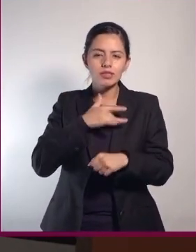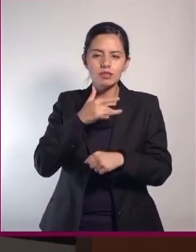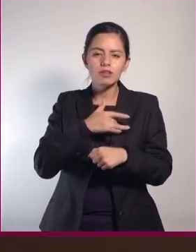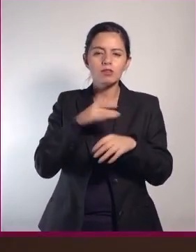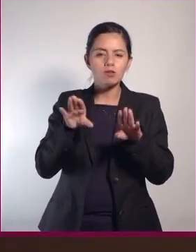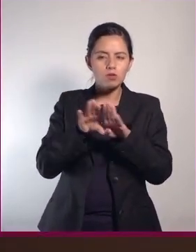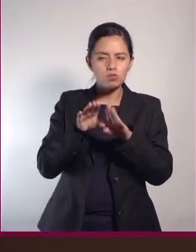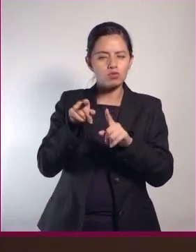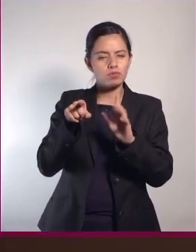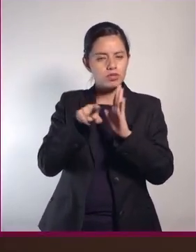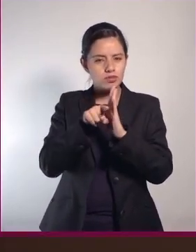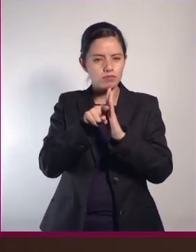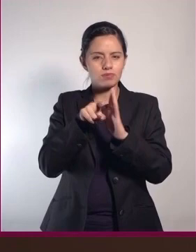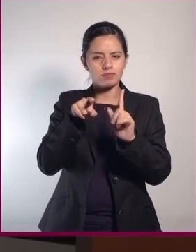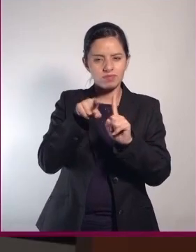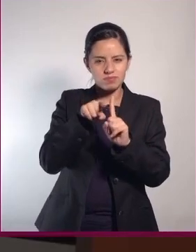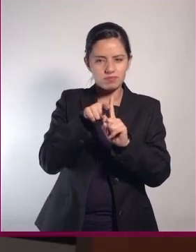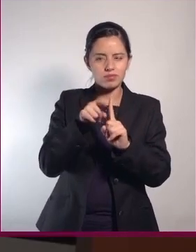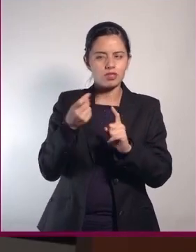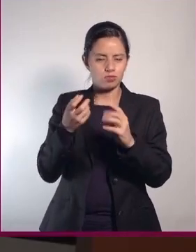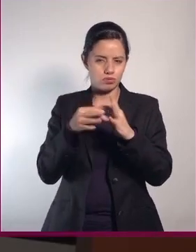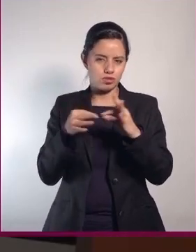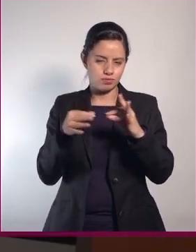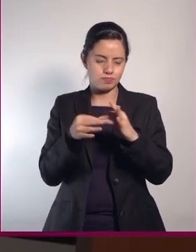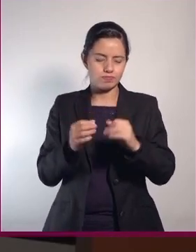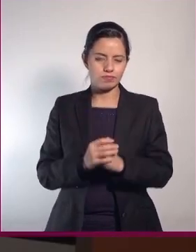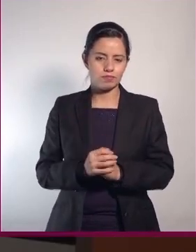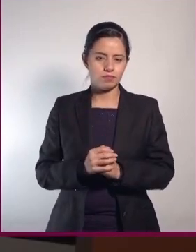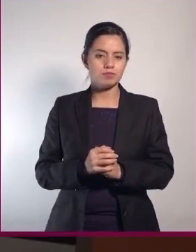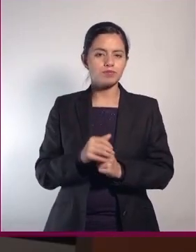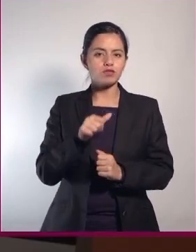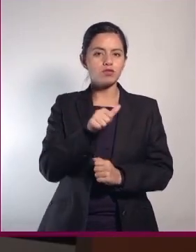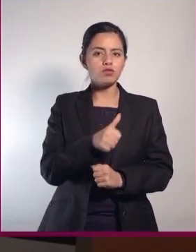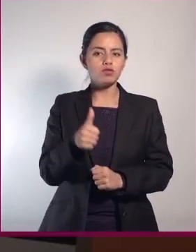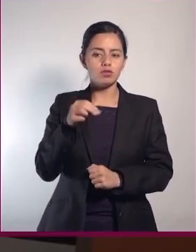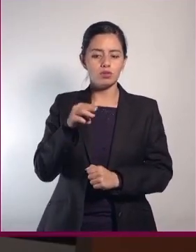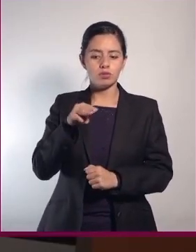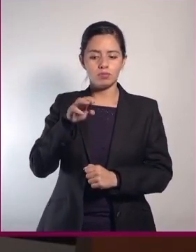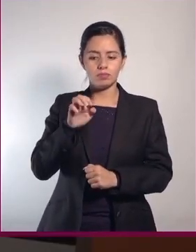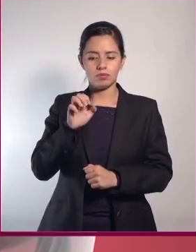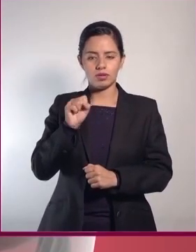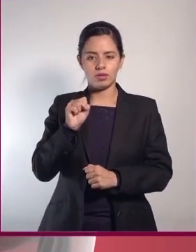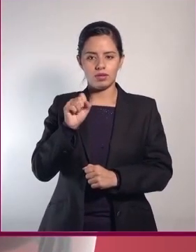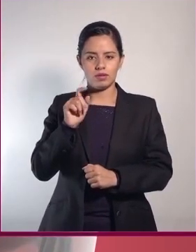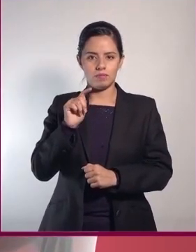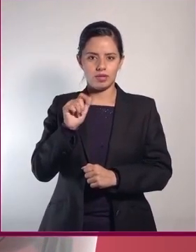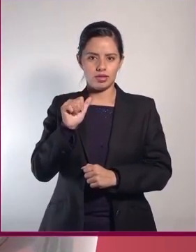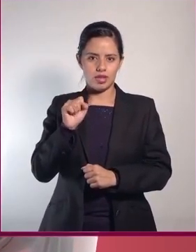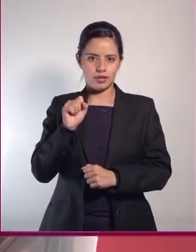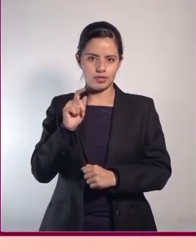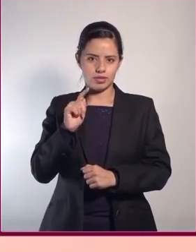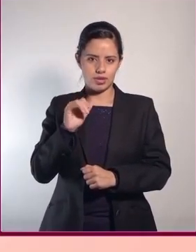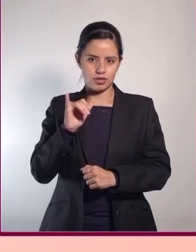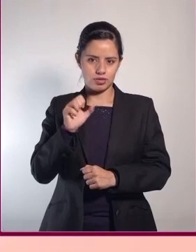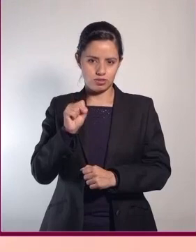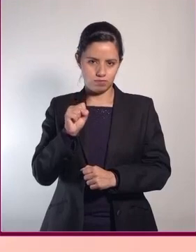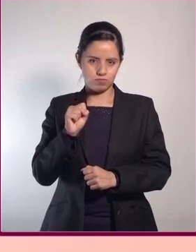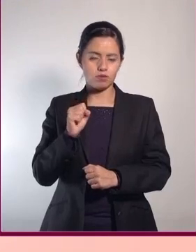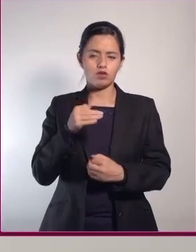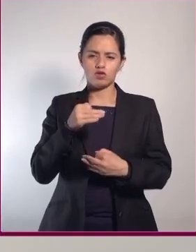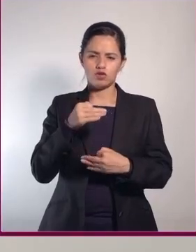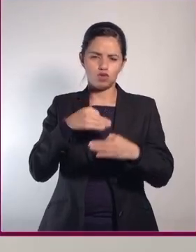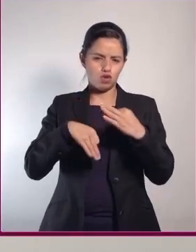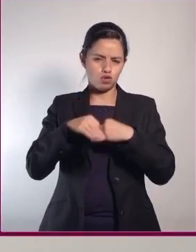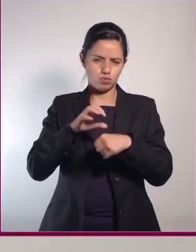tiempo. ¿Qué es la metástasis? Todos los cánceres surgen en una célula original en un órgano. Puede ser la mama, puede ser el